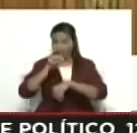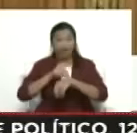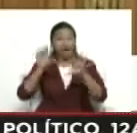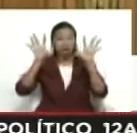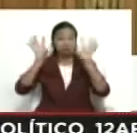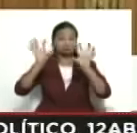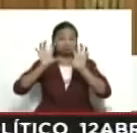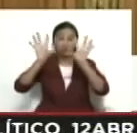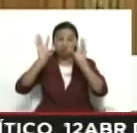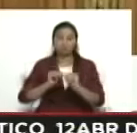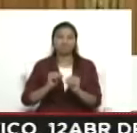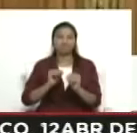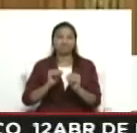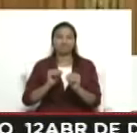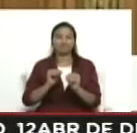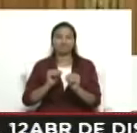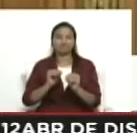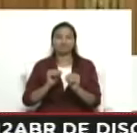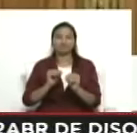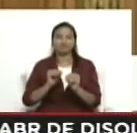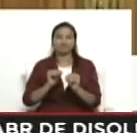Partieron la pantalla.